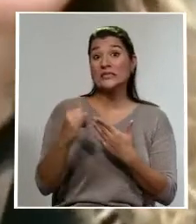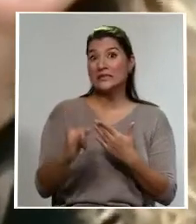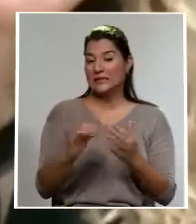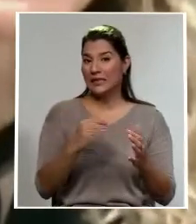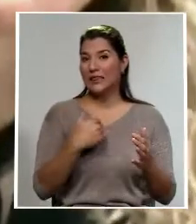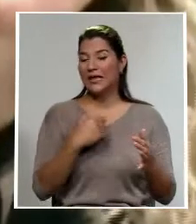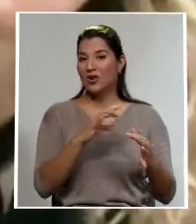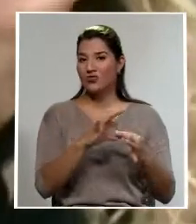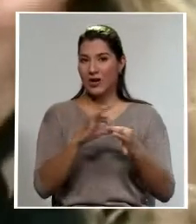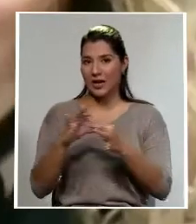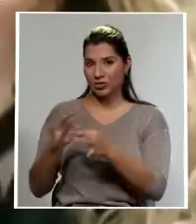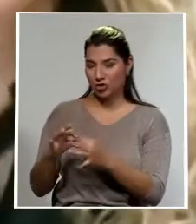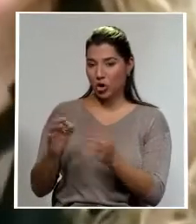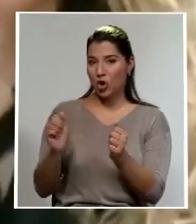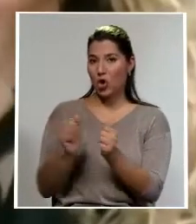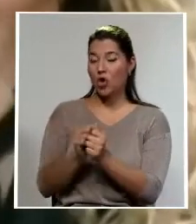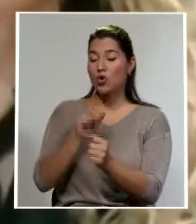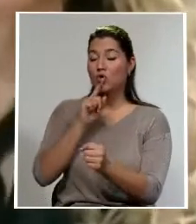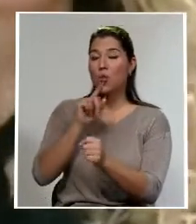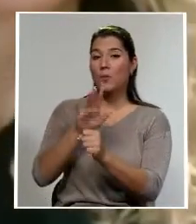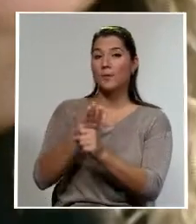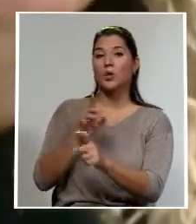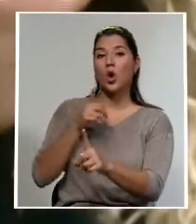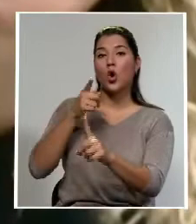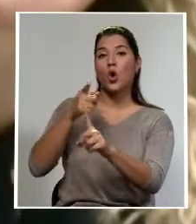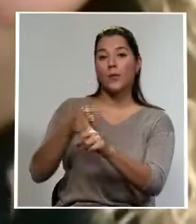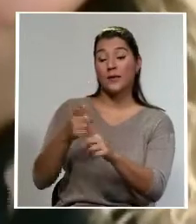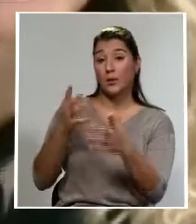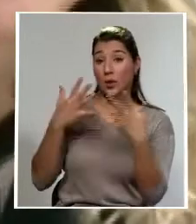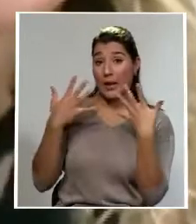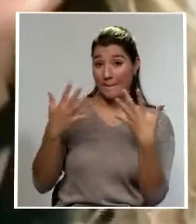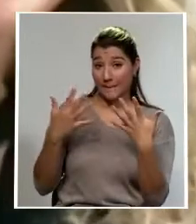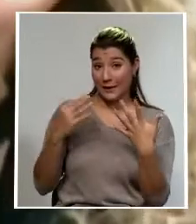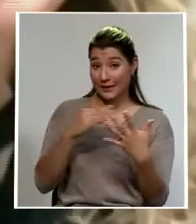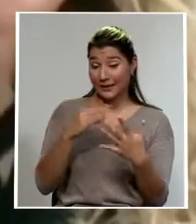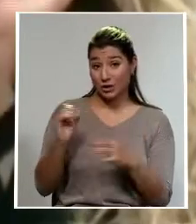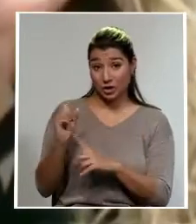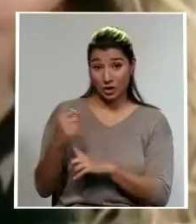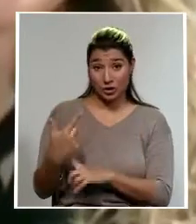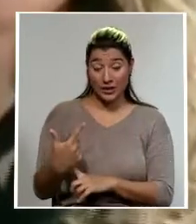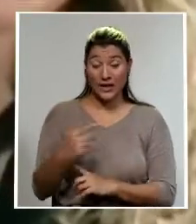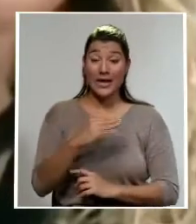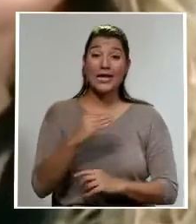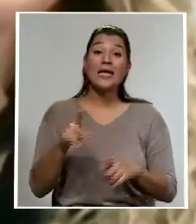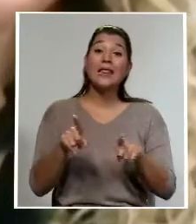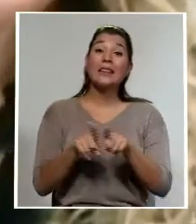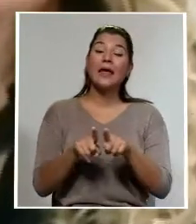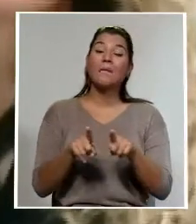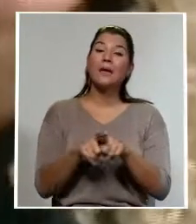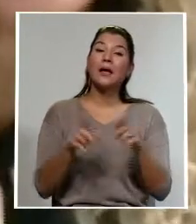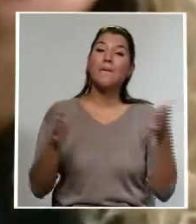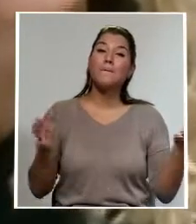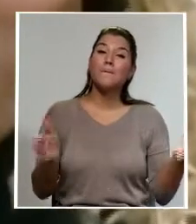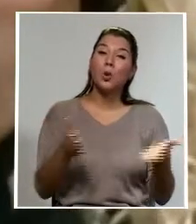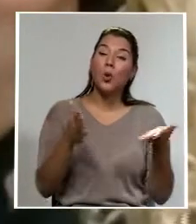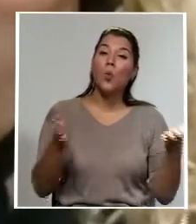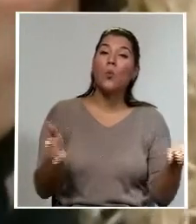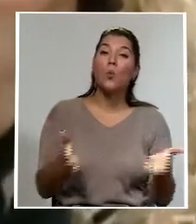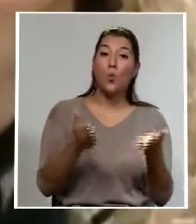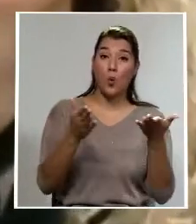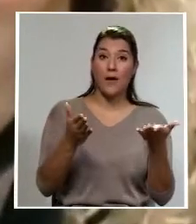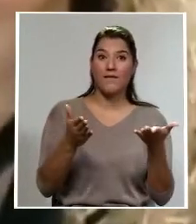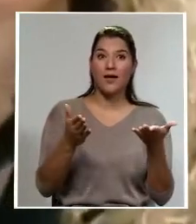poder alcanzar aspectos de solución ambiental y social. Y además promueve la atracción de